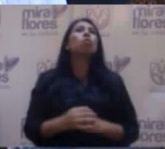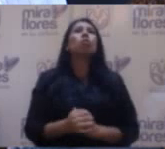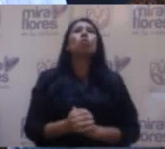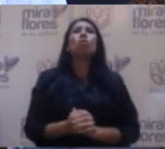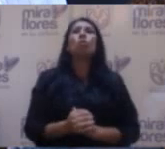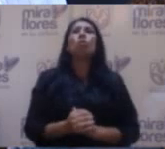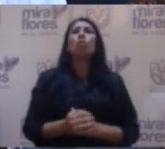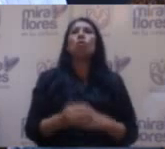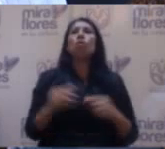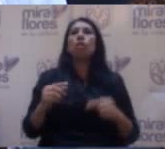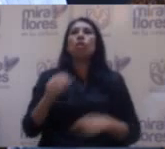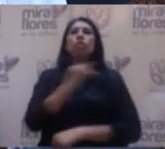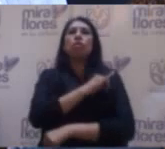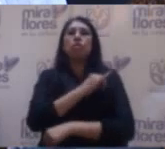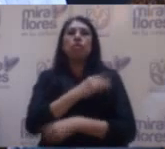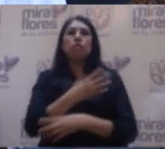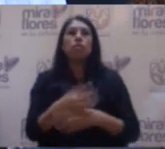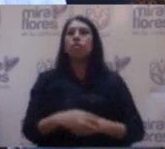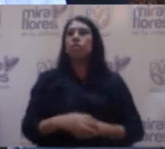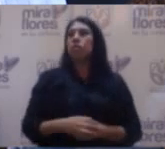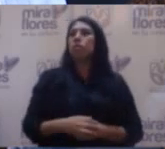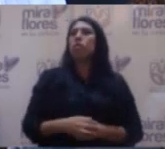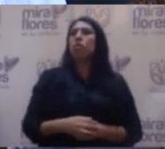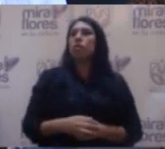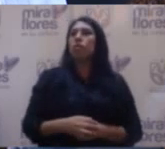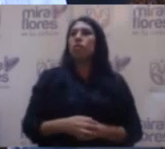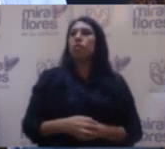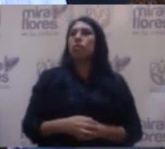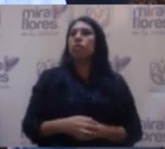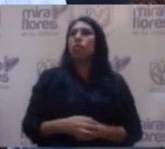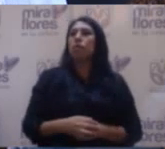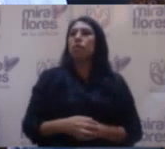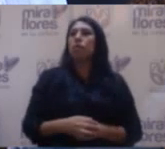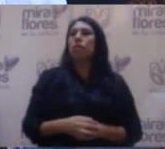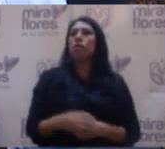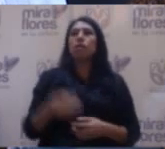con las entidades que son competentes en el ramo, y que se haga